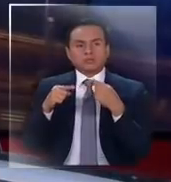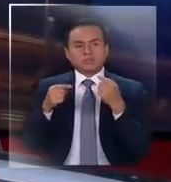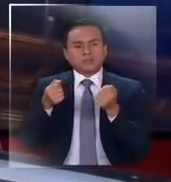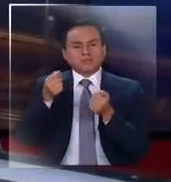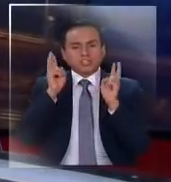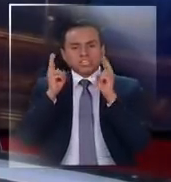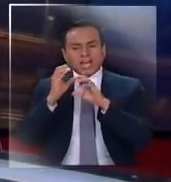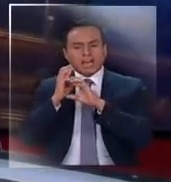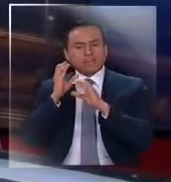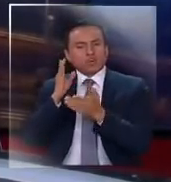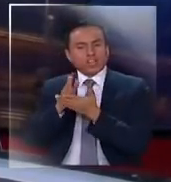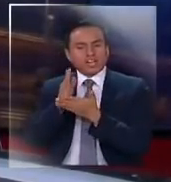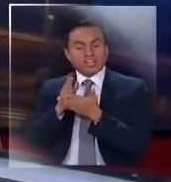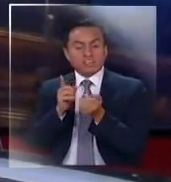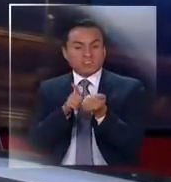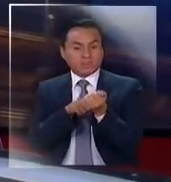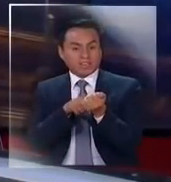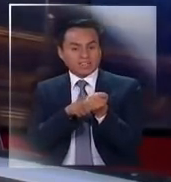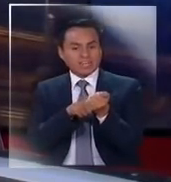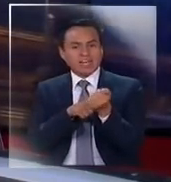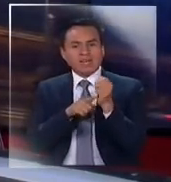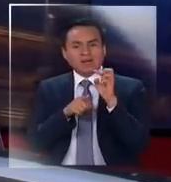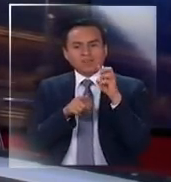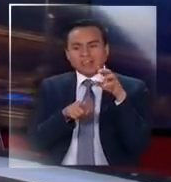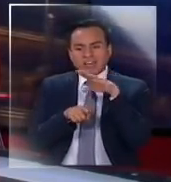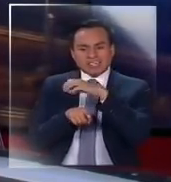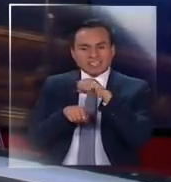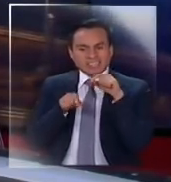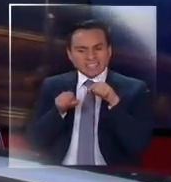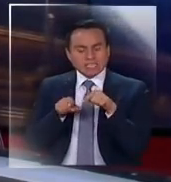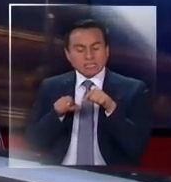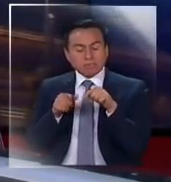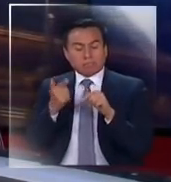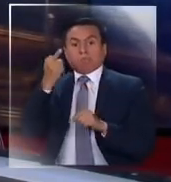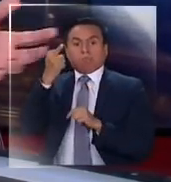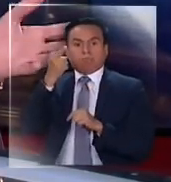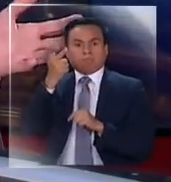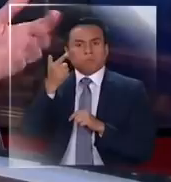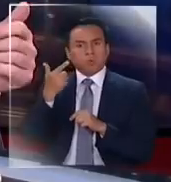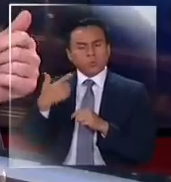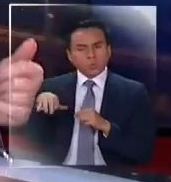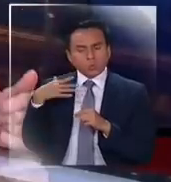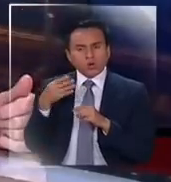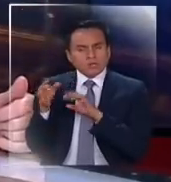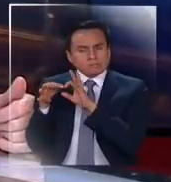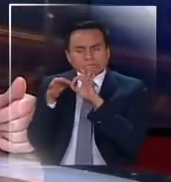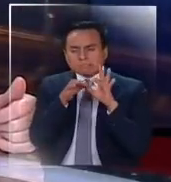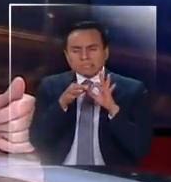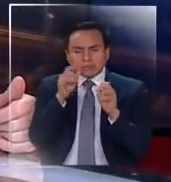transportista escolar y el familiar de un apoderado terminó con un disparo. Las razones del